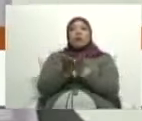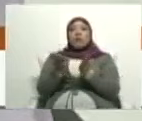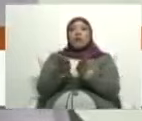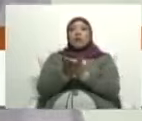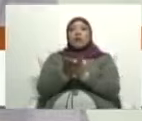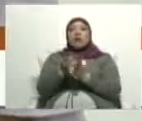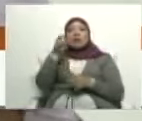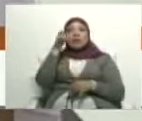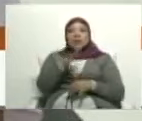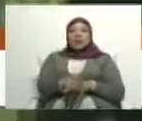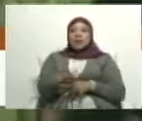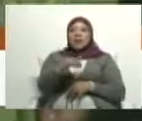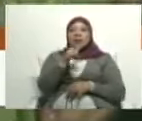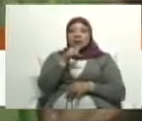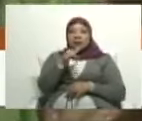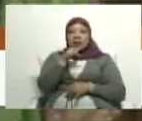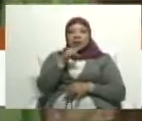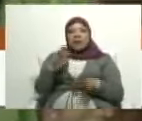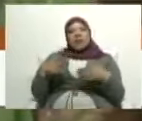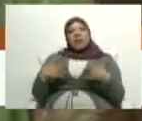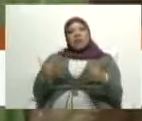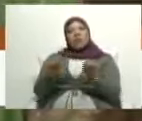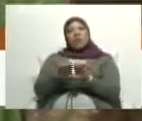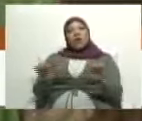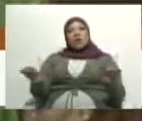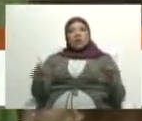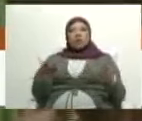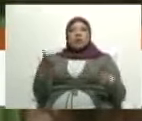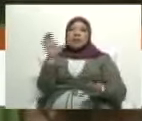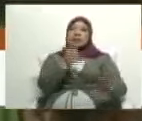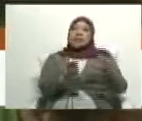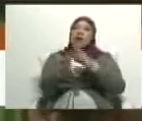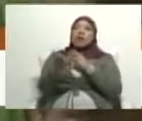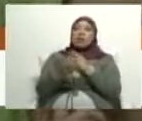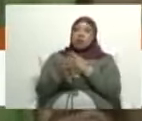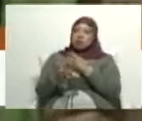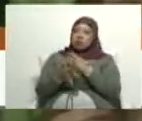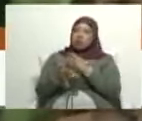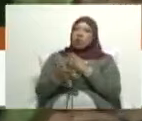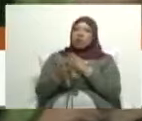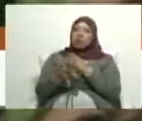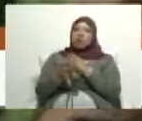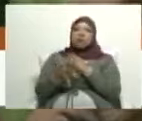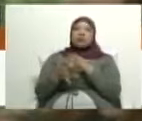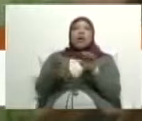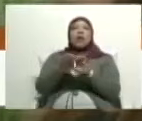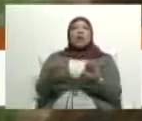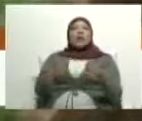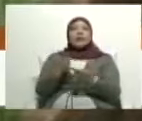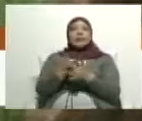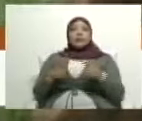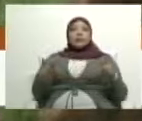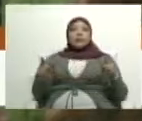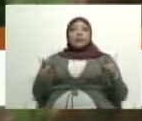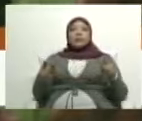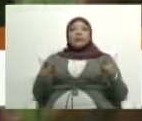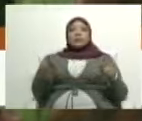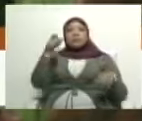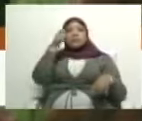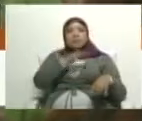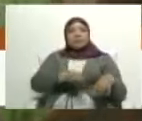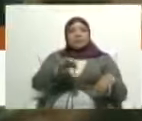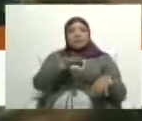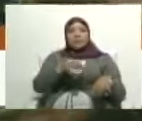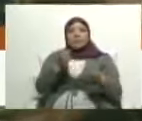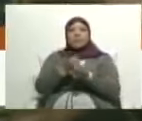está la vicepresidenta de Salud y Educación, Ciencia y Tecnología. Llevar la educación liberadora, la formación,